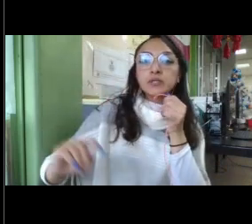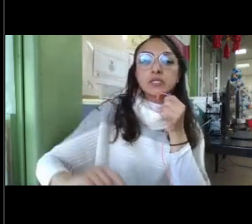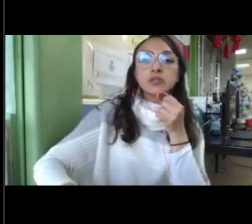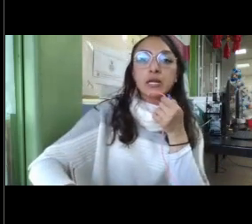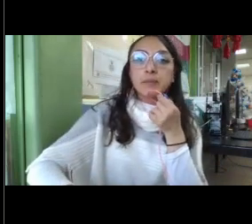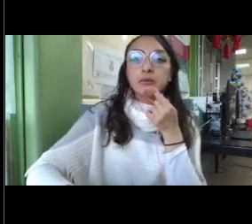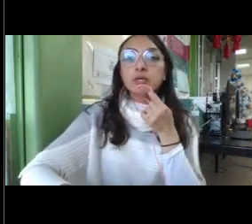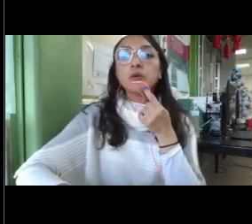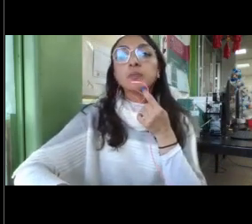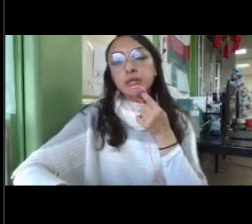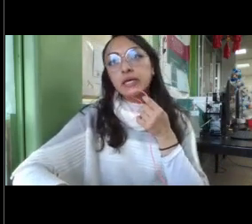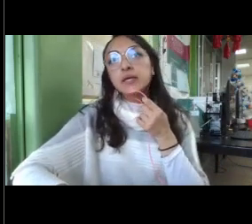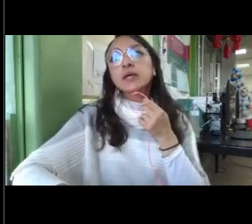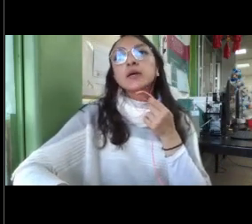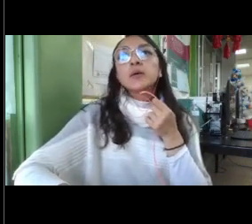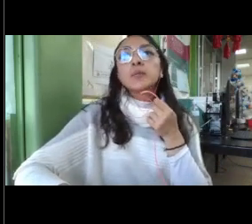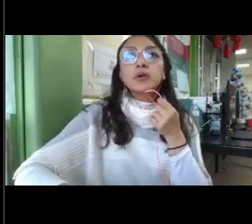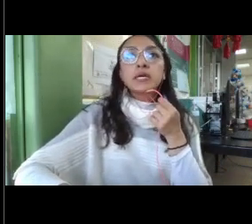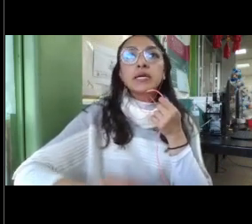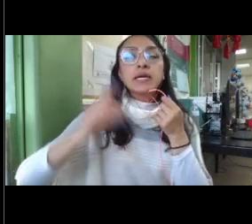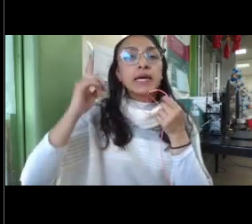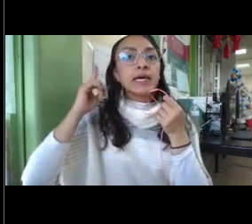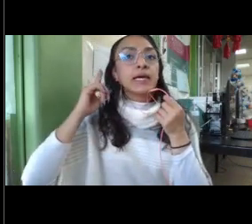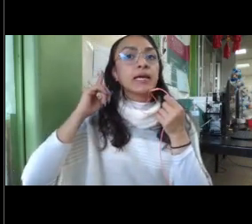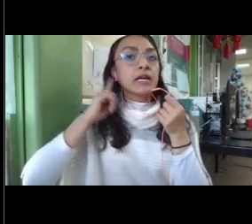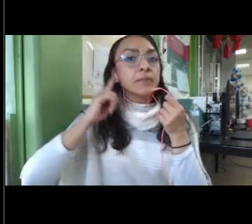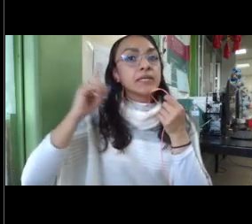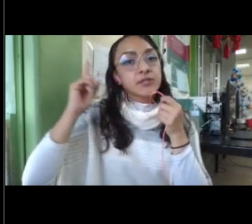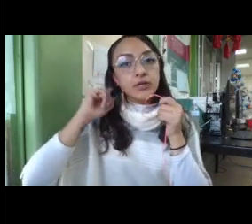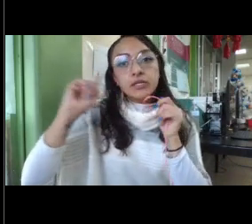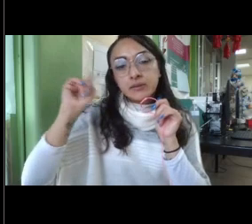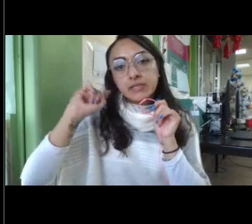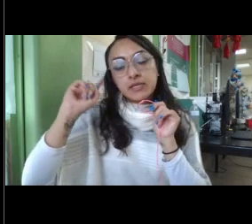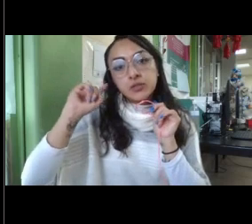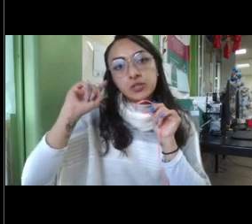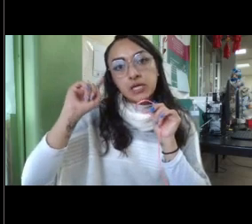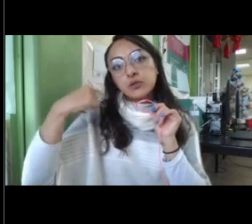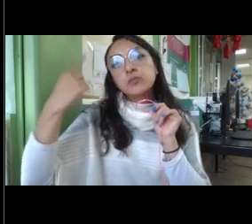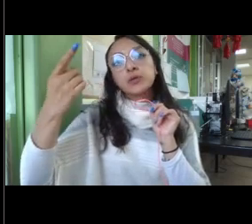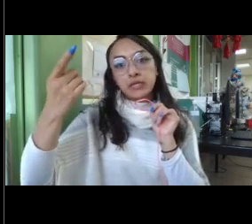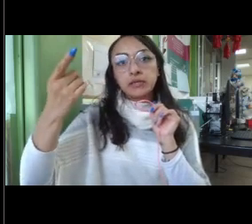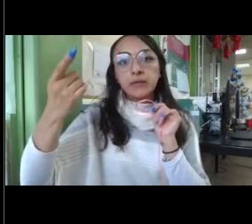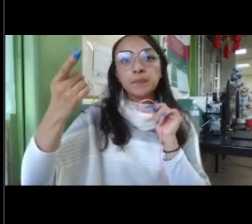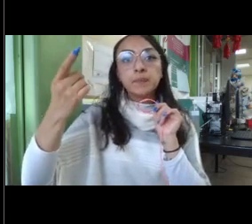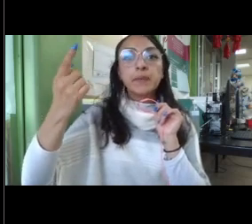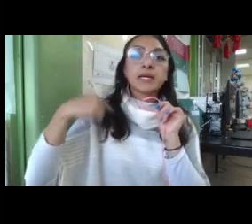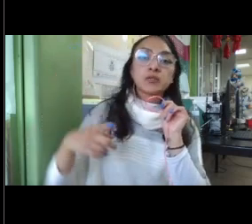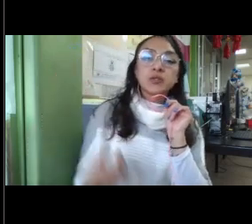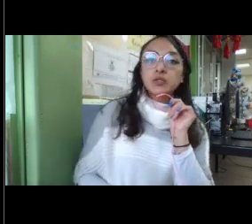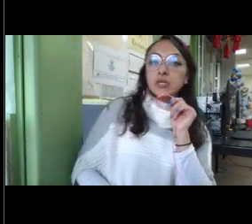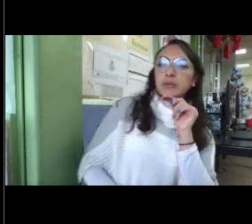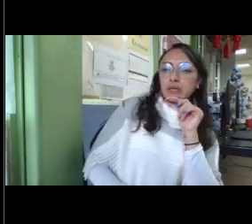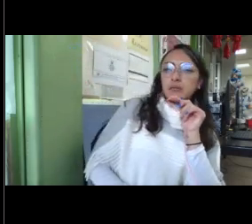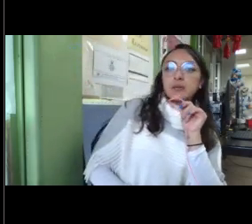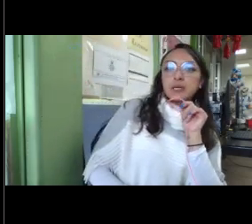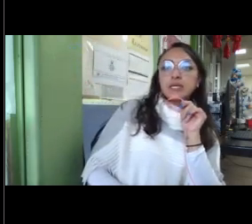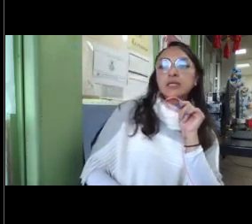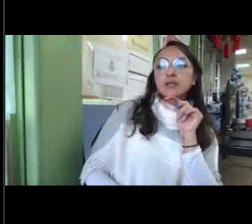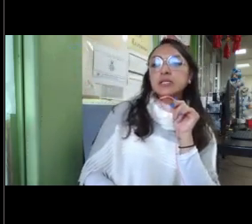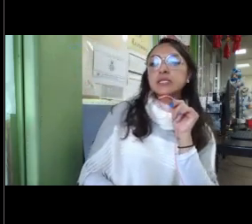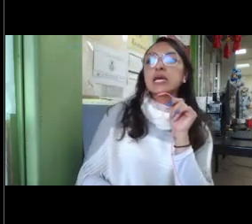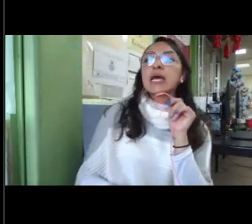Necesitamos de un proceso terapéutico, ¿por qué? Porque la repetición a través de la escucha es lo importante para que nosotros